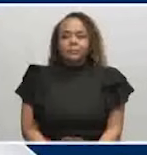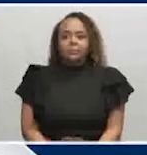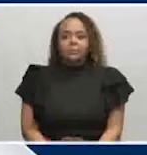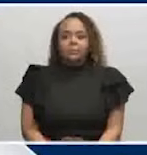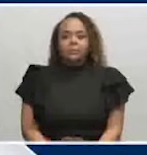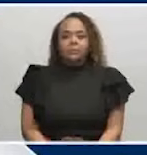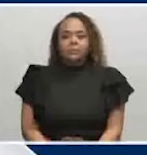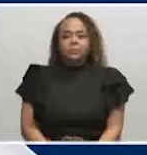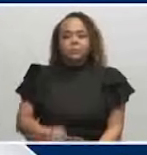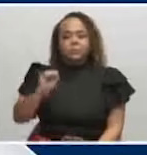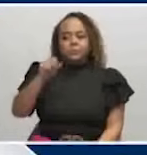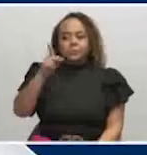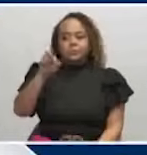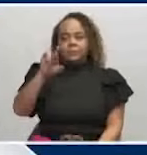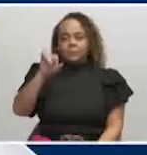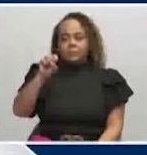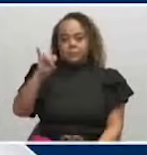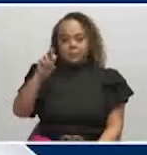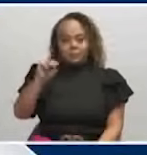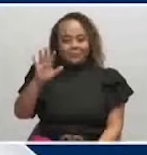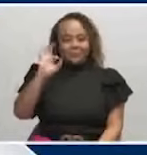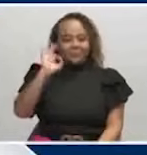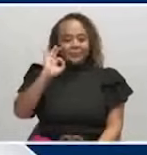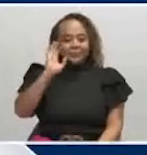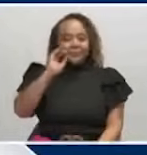Sí, Cristian, ¿qué tal? A mí me parece